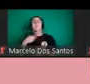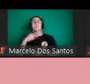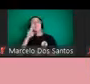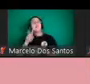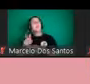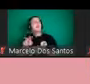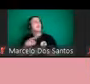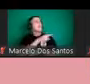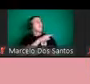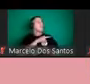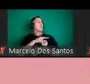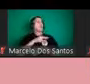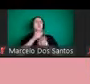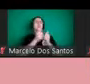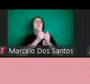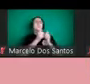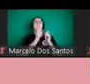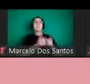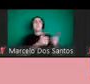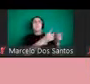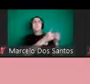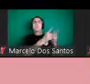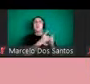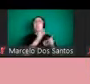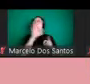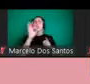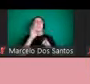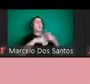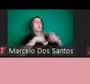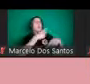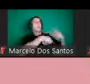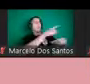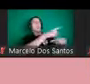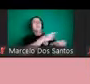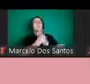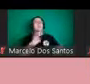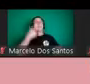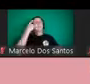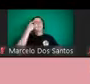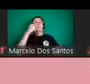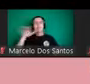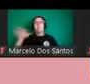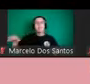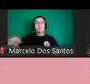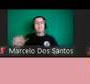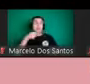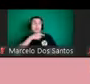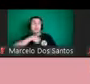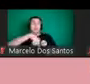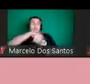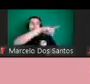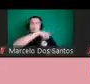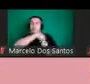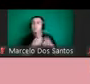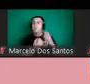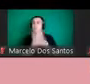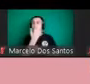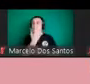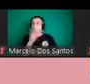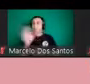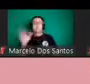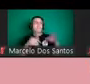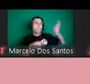a lo mejor no perdió el ritmo de trabajo. ¿Cómo le voy vamos a recibirle juntos a ese compañero que se está de